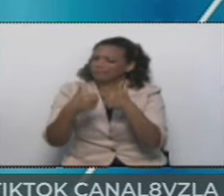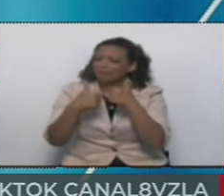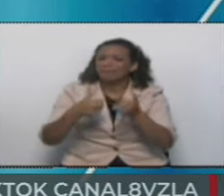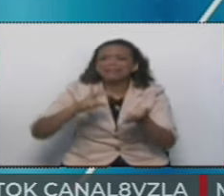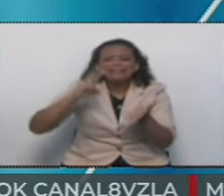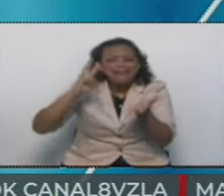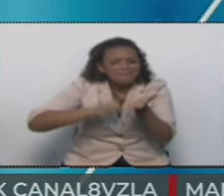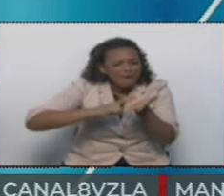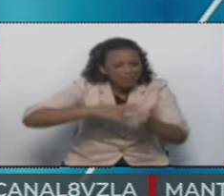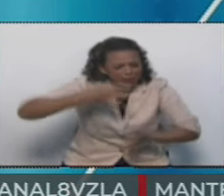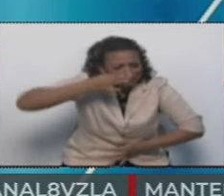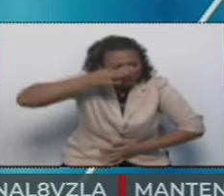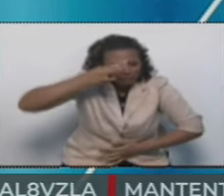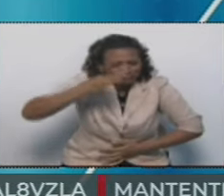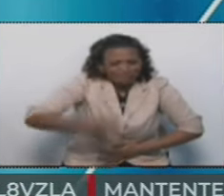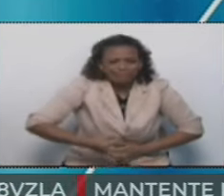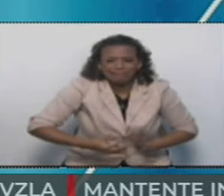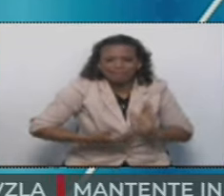Verdaderamente.